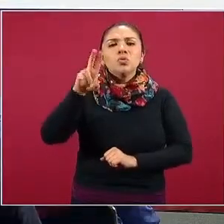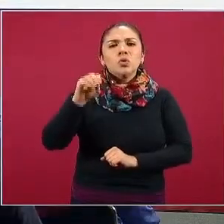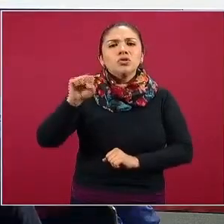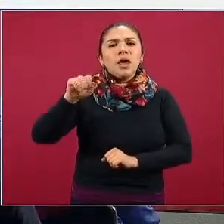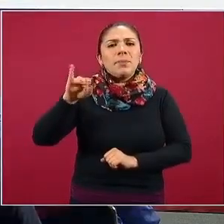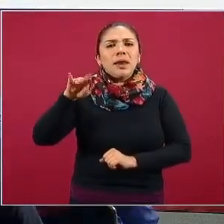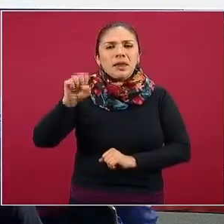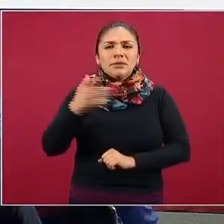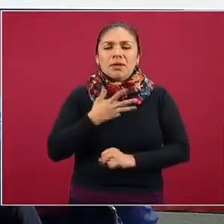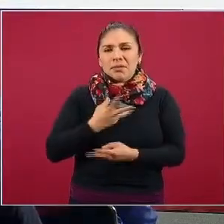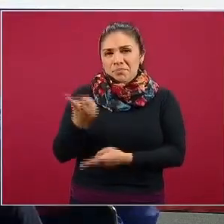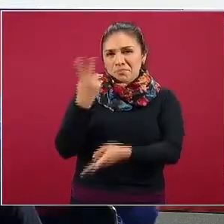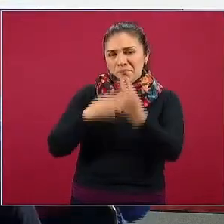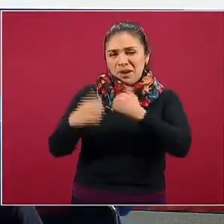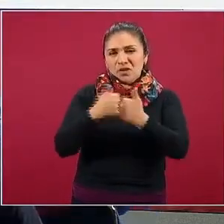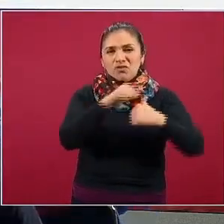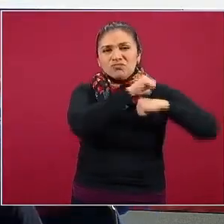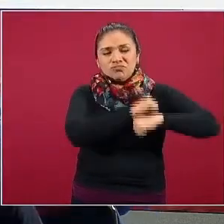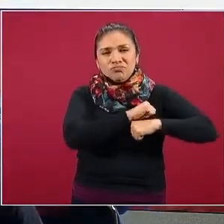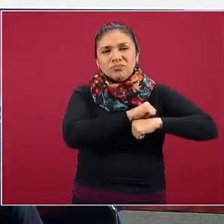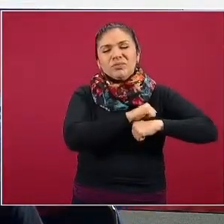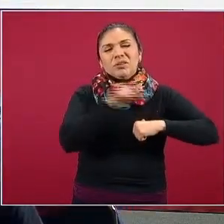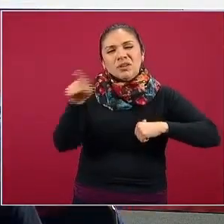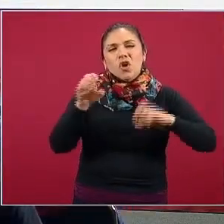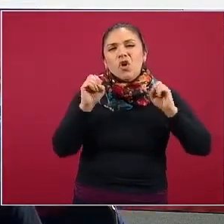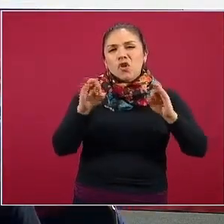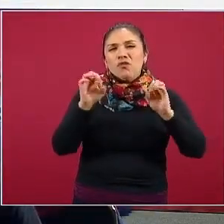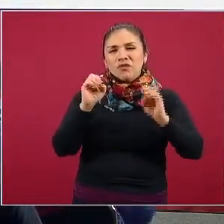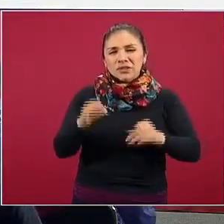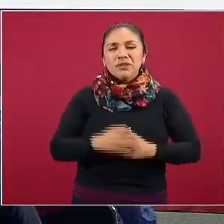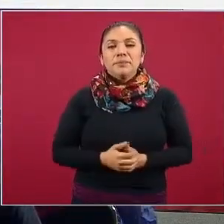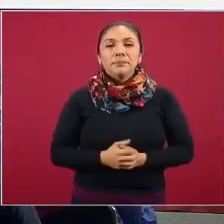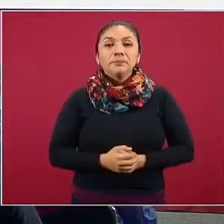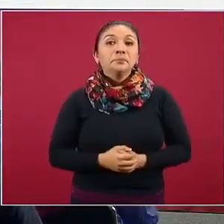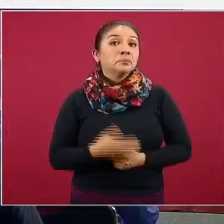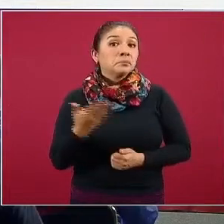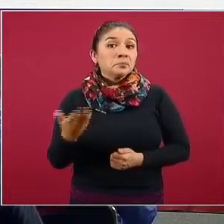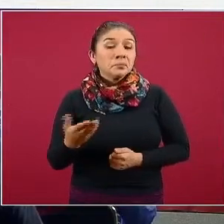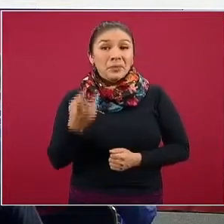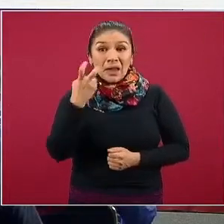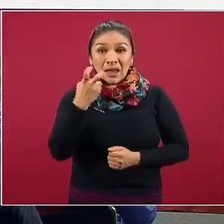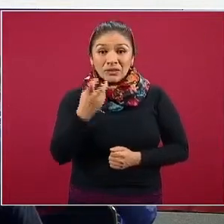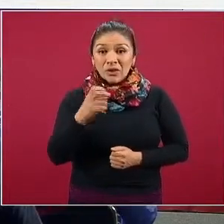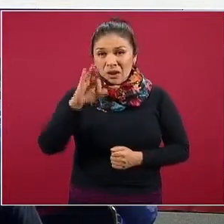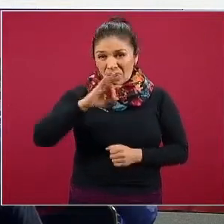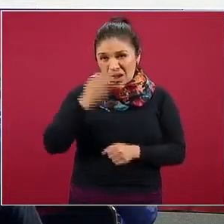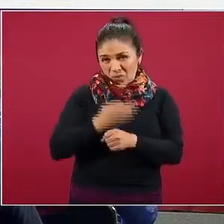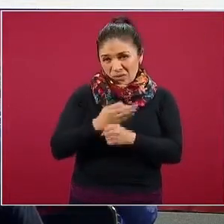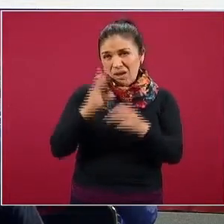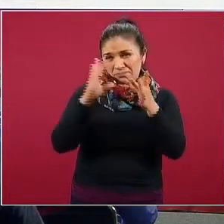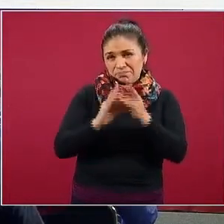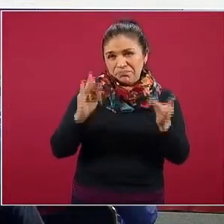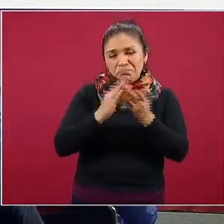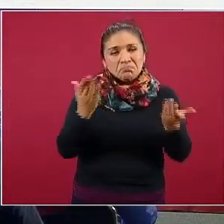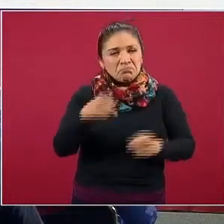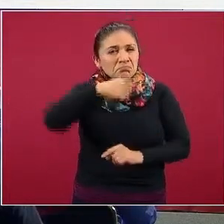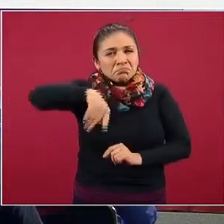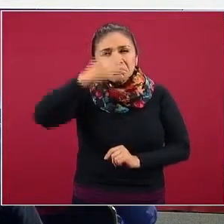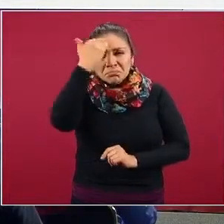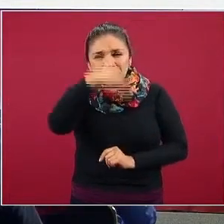Sabines, que está aquí a cargo de la Oficina de Alcohol y Tabaco. Bueno, como se mencionó hace un momento, sabemos